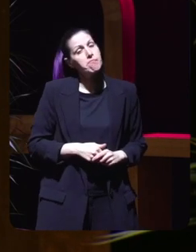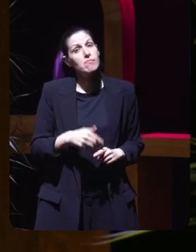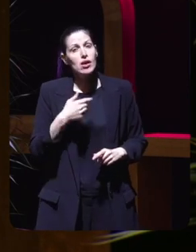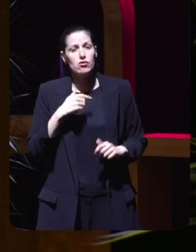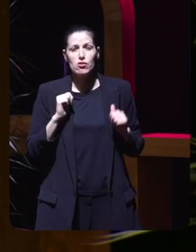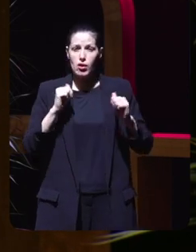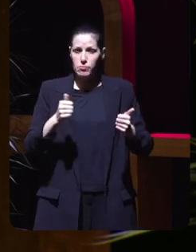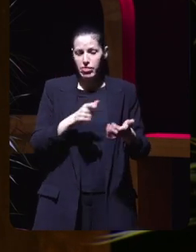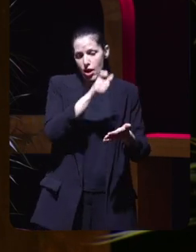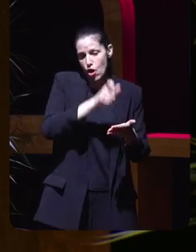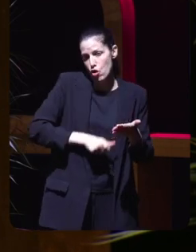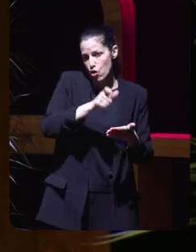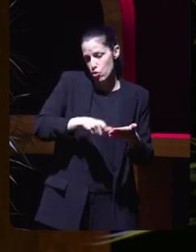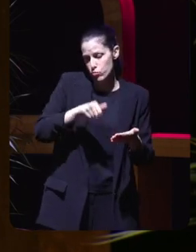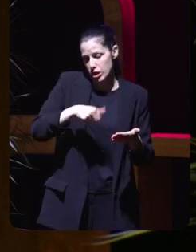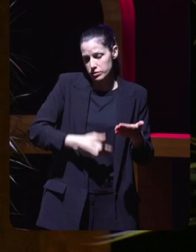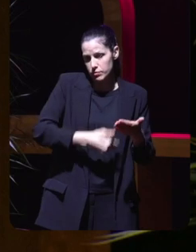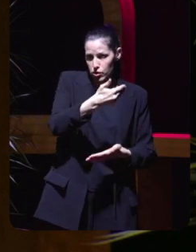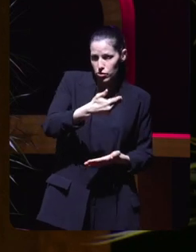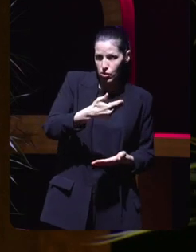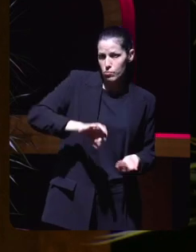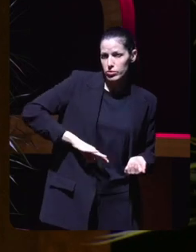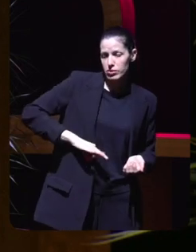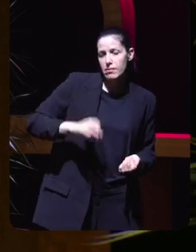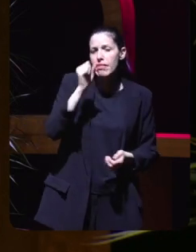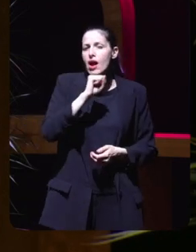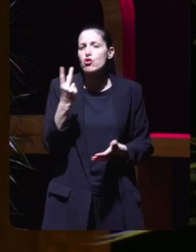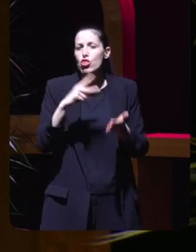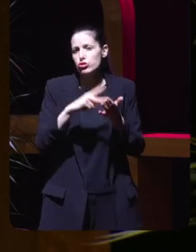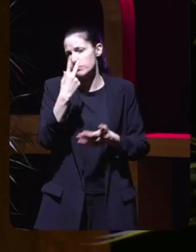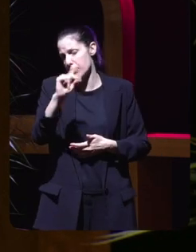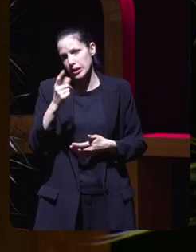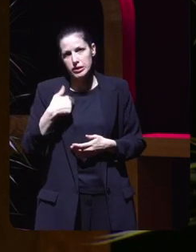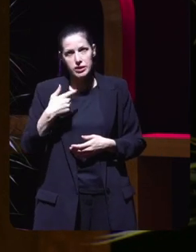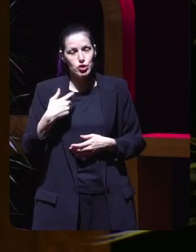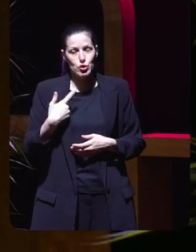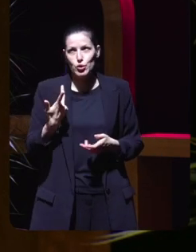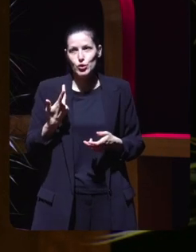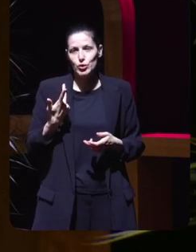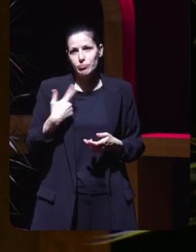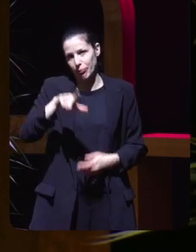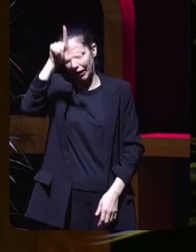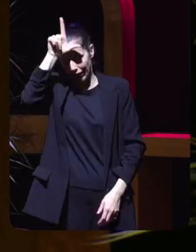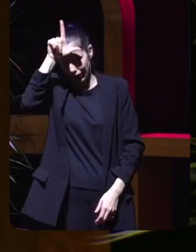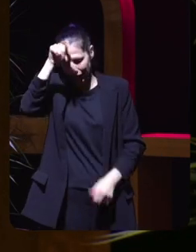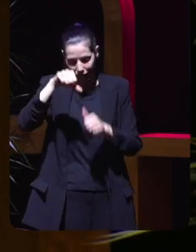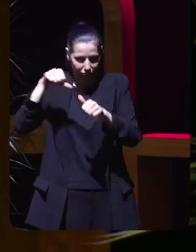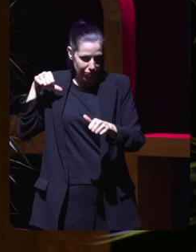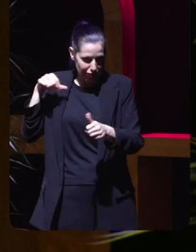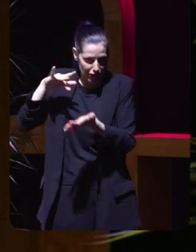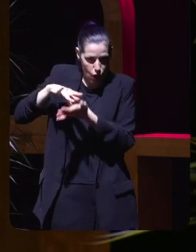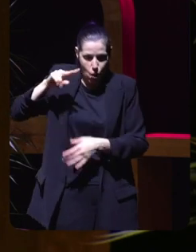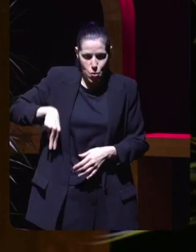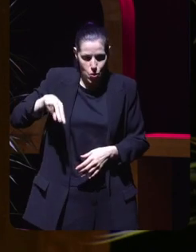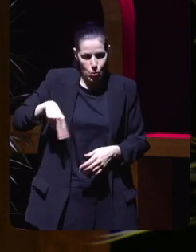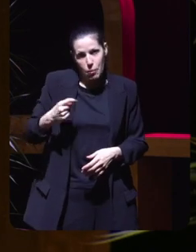a escribir a las columnas en diario pontevedra no 2020 totalmente novata nunca oficial en la vida Bueno noaano